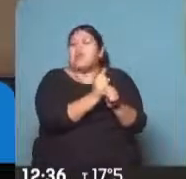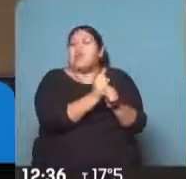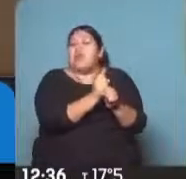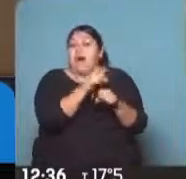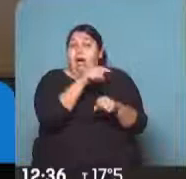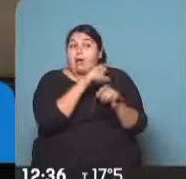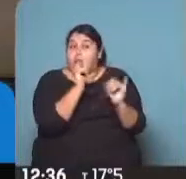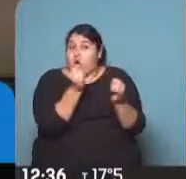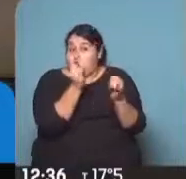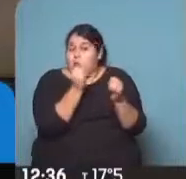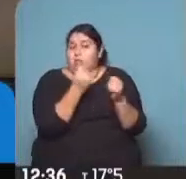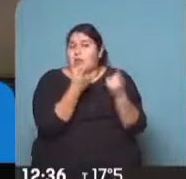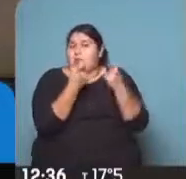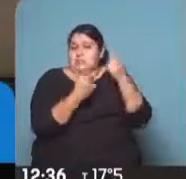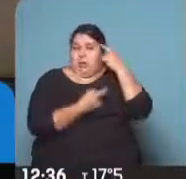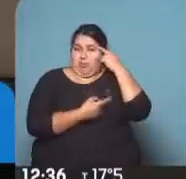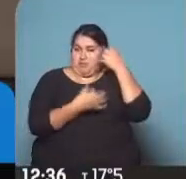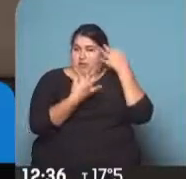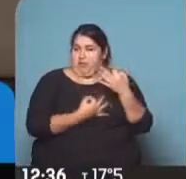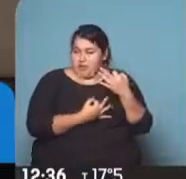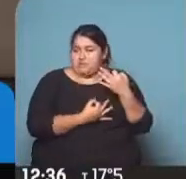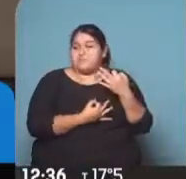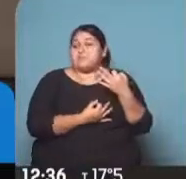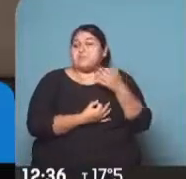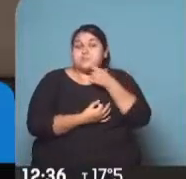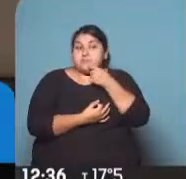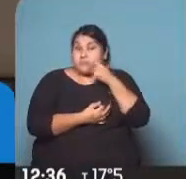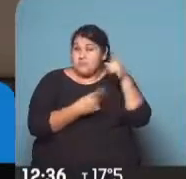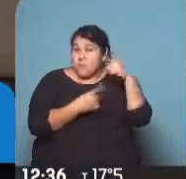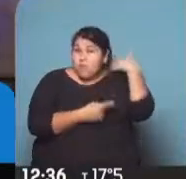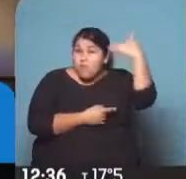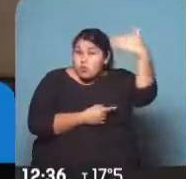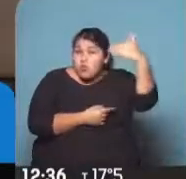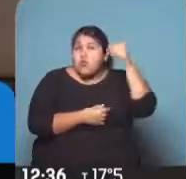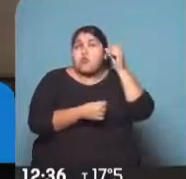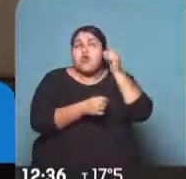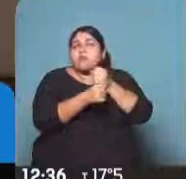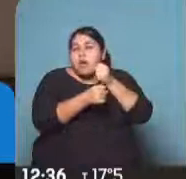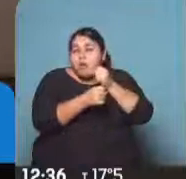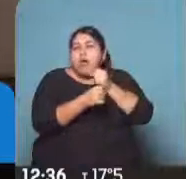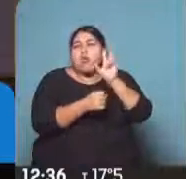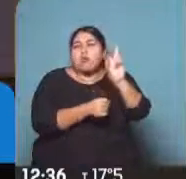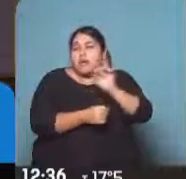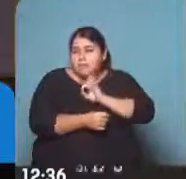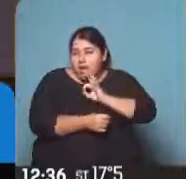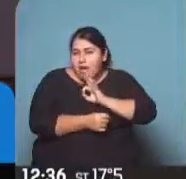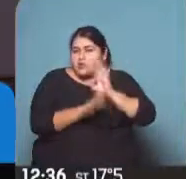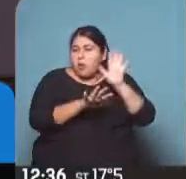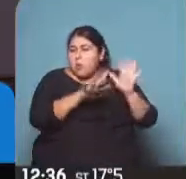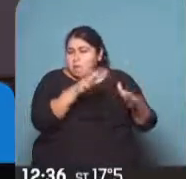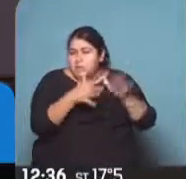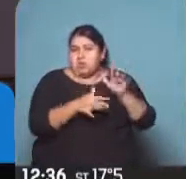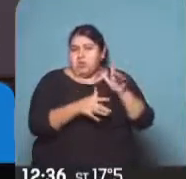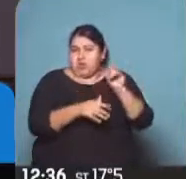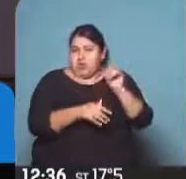jóvenes deberían estar pensando porque nosotros sabemos que los futuros trabajos dentro de 30 años van a ser muy distintos a los actuales